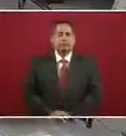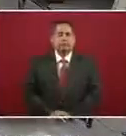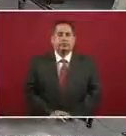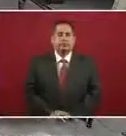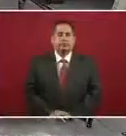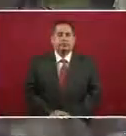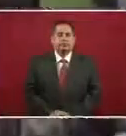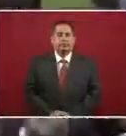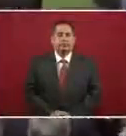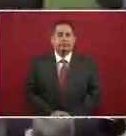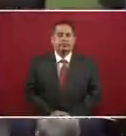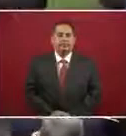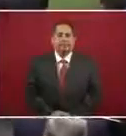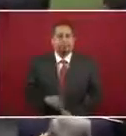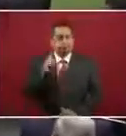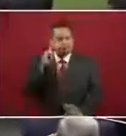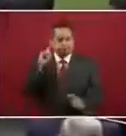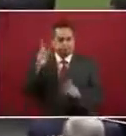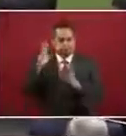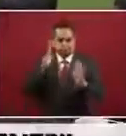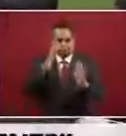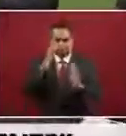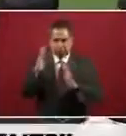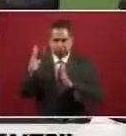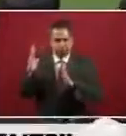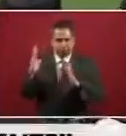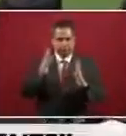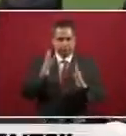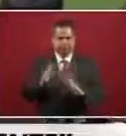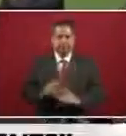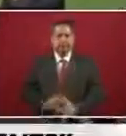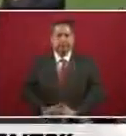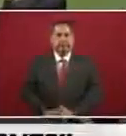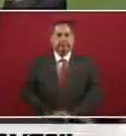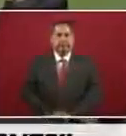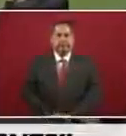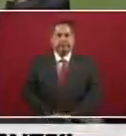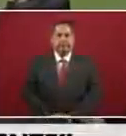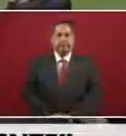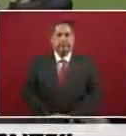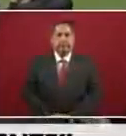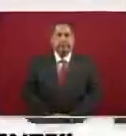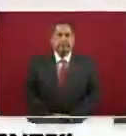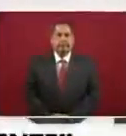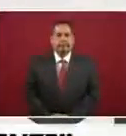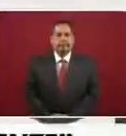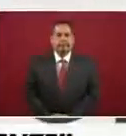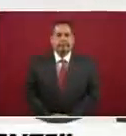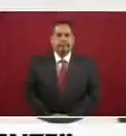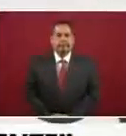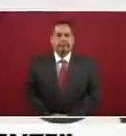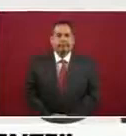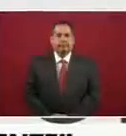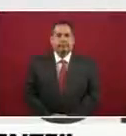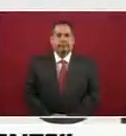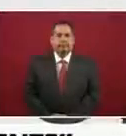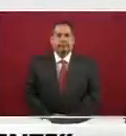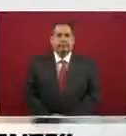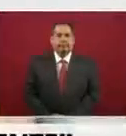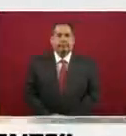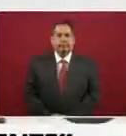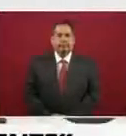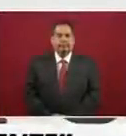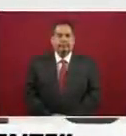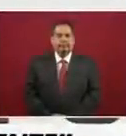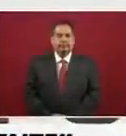Se le conocía como el Día del Presidente y era aprovechado para demostrar el poder, el tamaño del Estado mexicano.